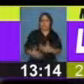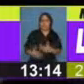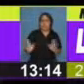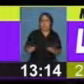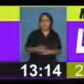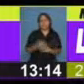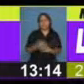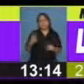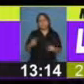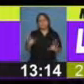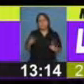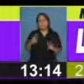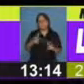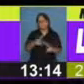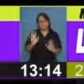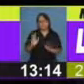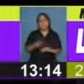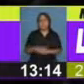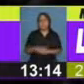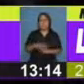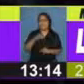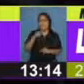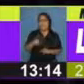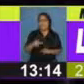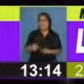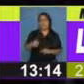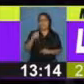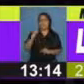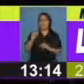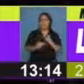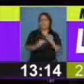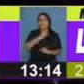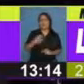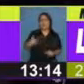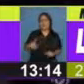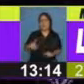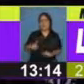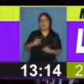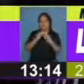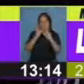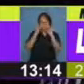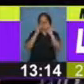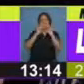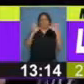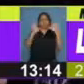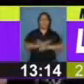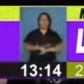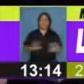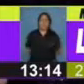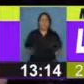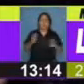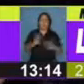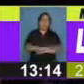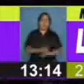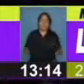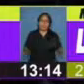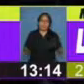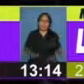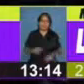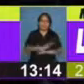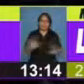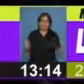buenos resultados, pero como te digo, es un fenómeno. Esto es lo que está pasando en Argentina, se está despertando Argentina. Estamos diciendo, basta muchachos, dejen